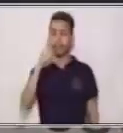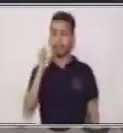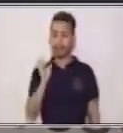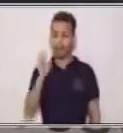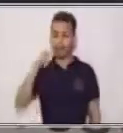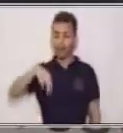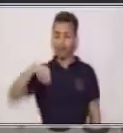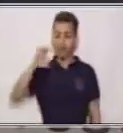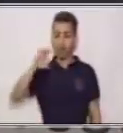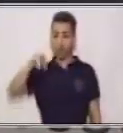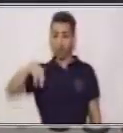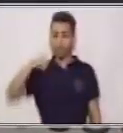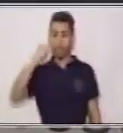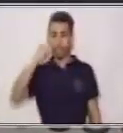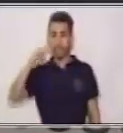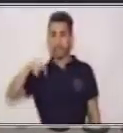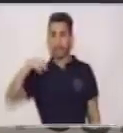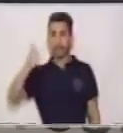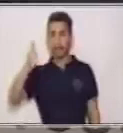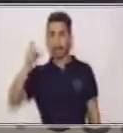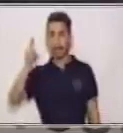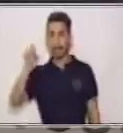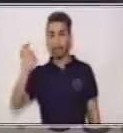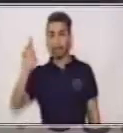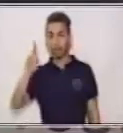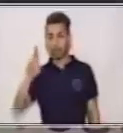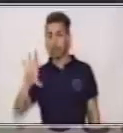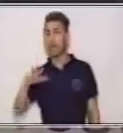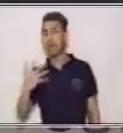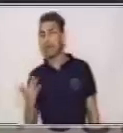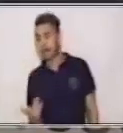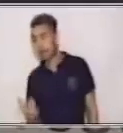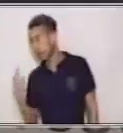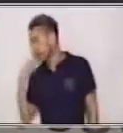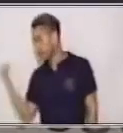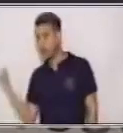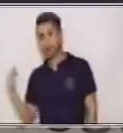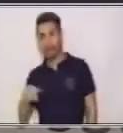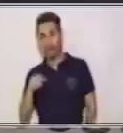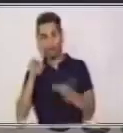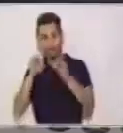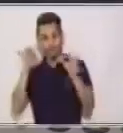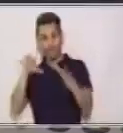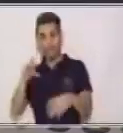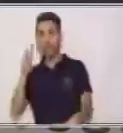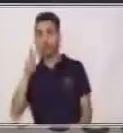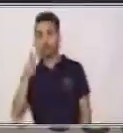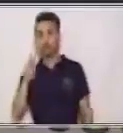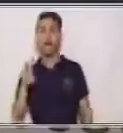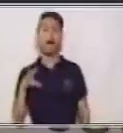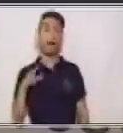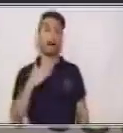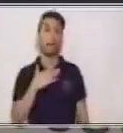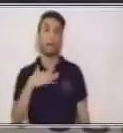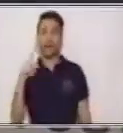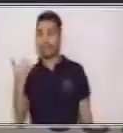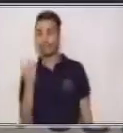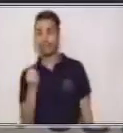este caso, el denominador es 2, quiere decir que nuestra fracción está partida en dos partes exactamente